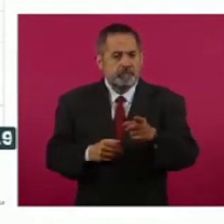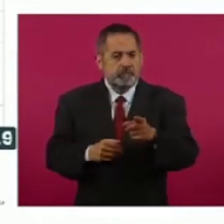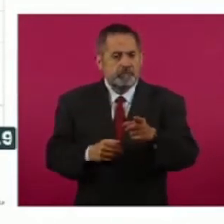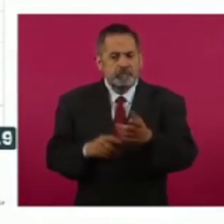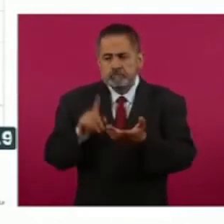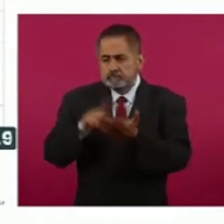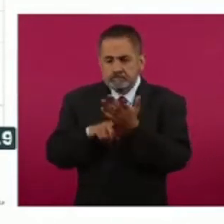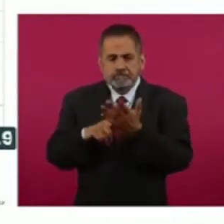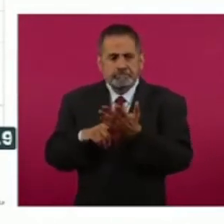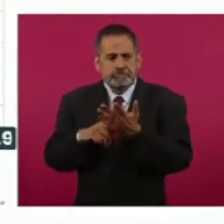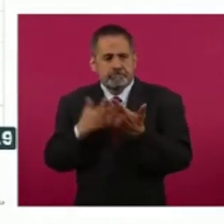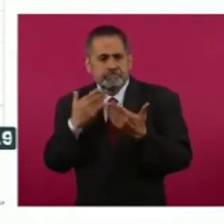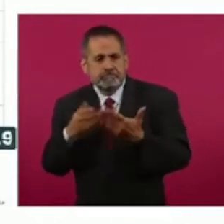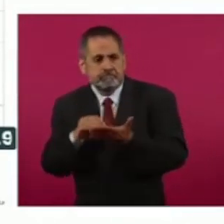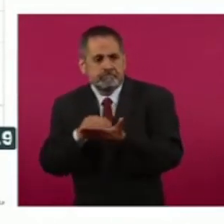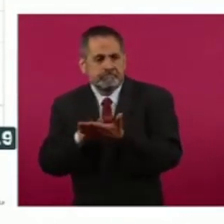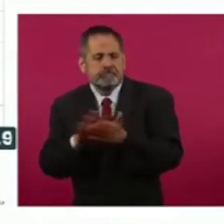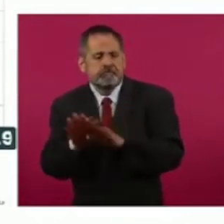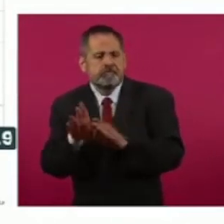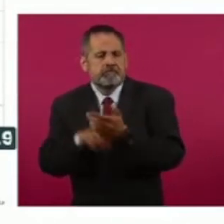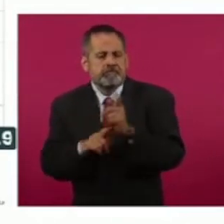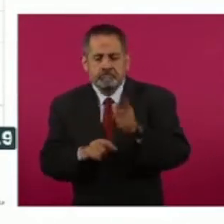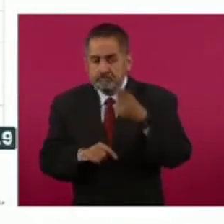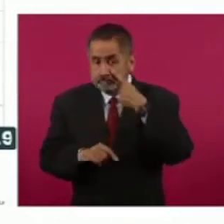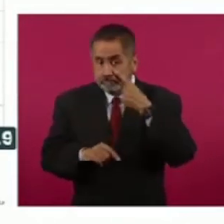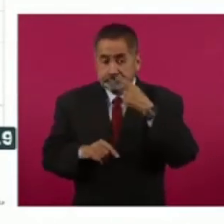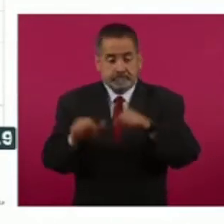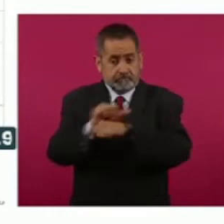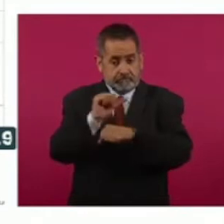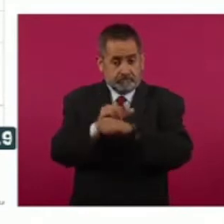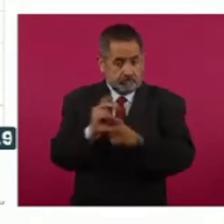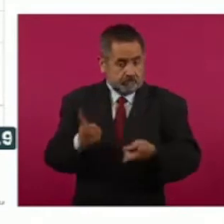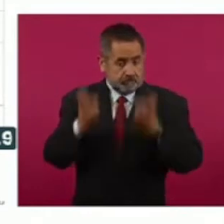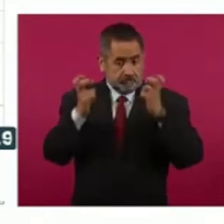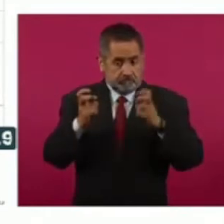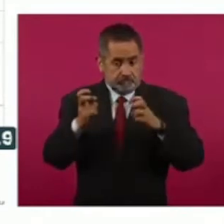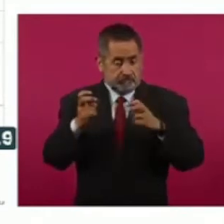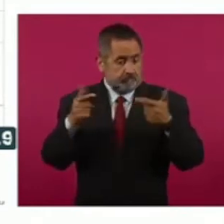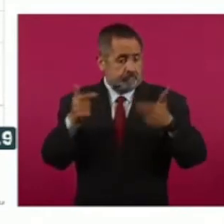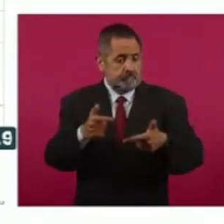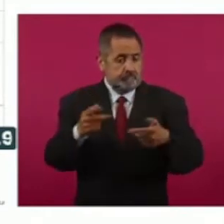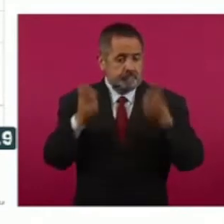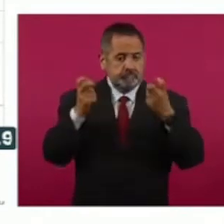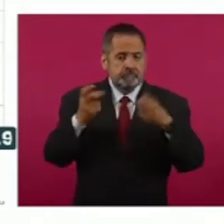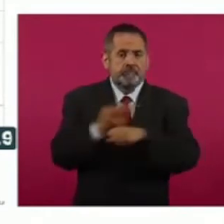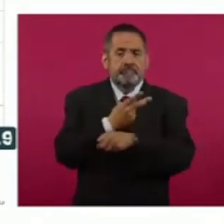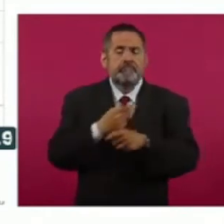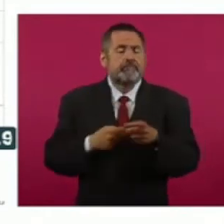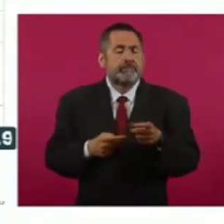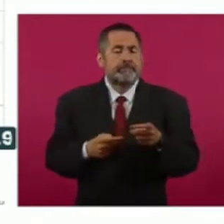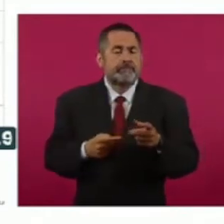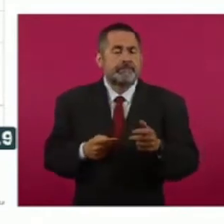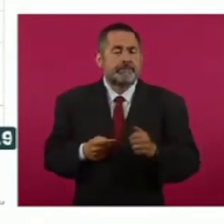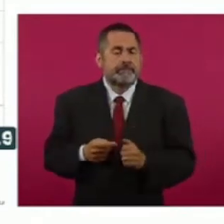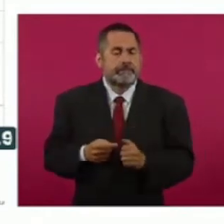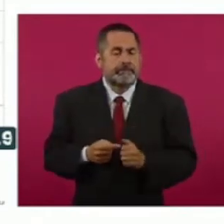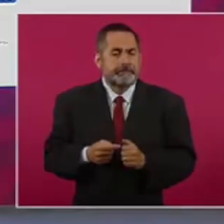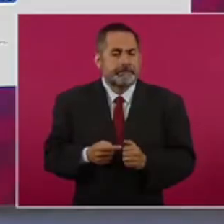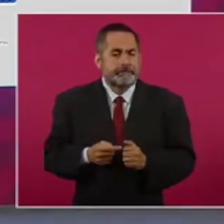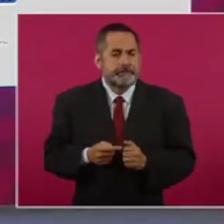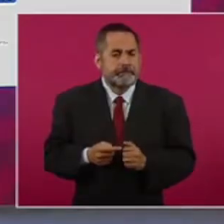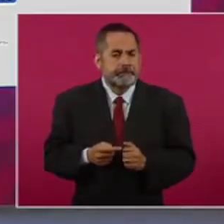negra. Porque en los robos de vehículo lo que sucede es de